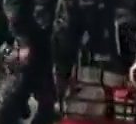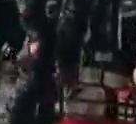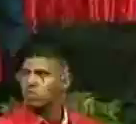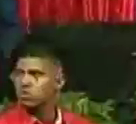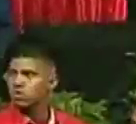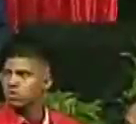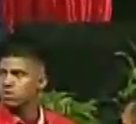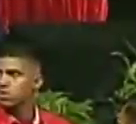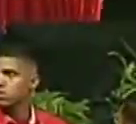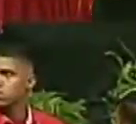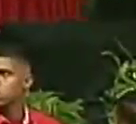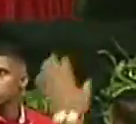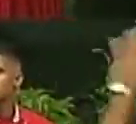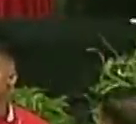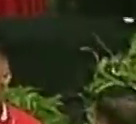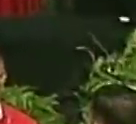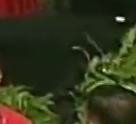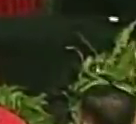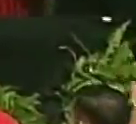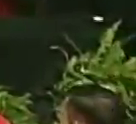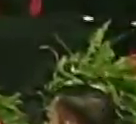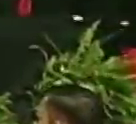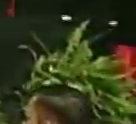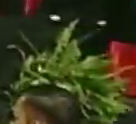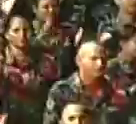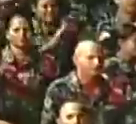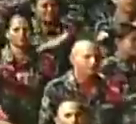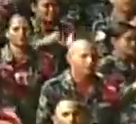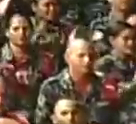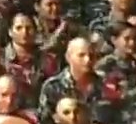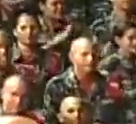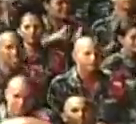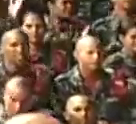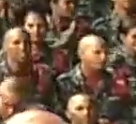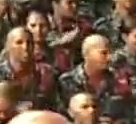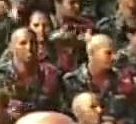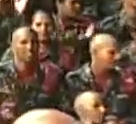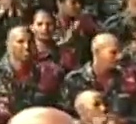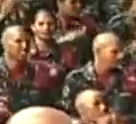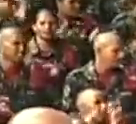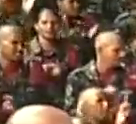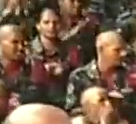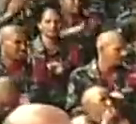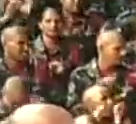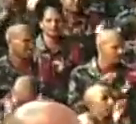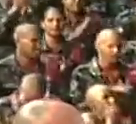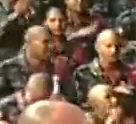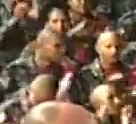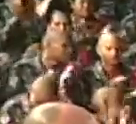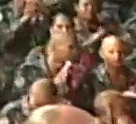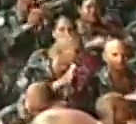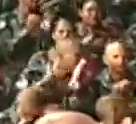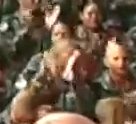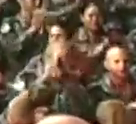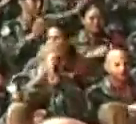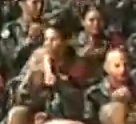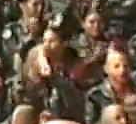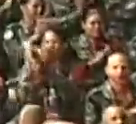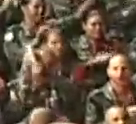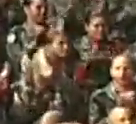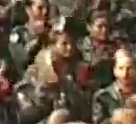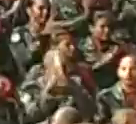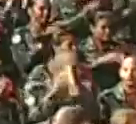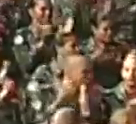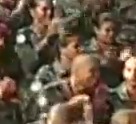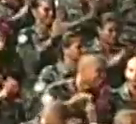De 6.916 estudiantes de la UNES que ingresan a las filas de la Policía Nacional Bolivariana.